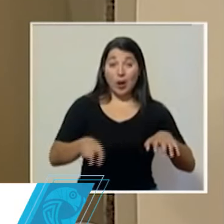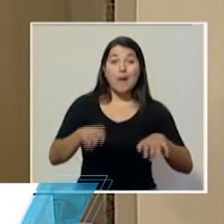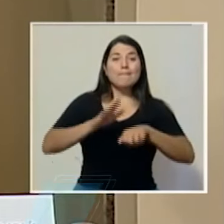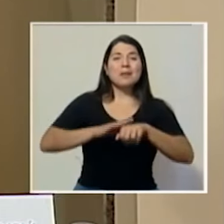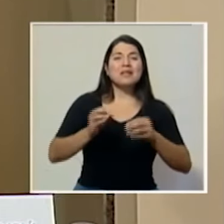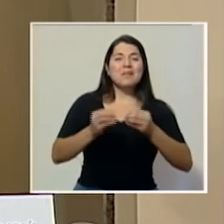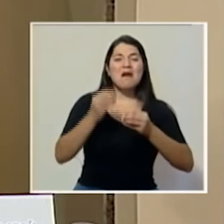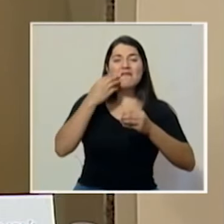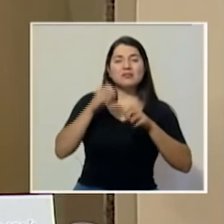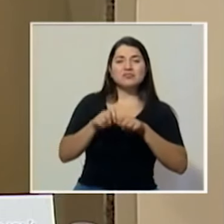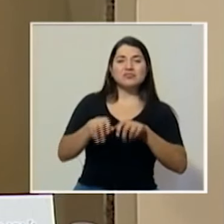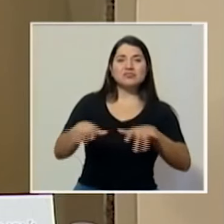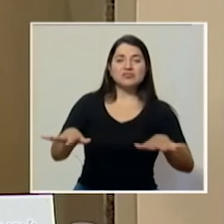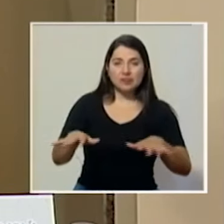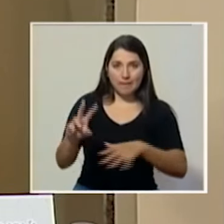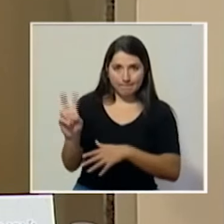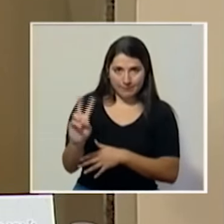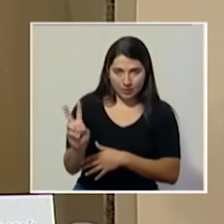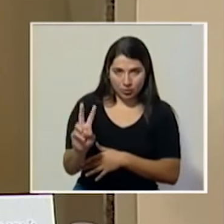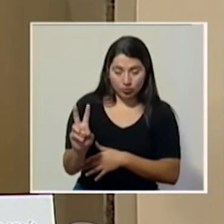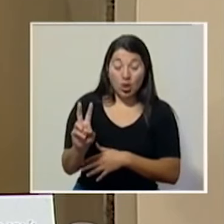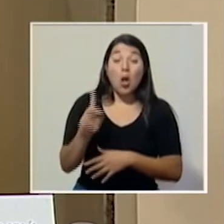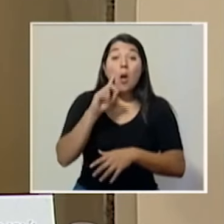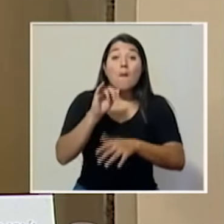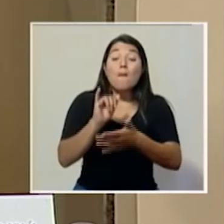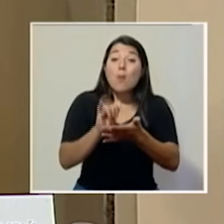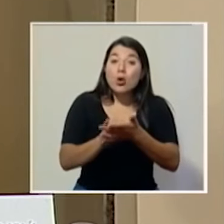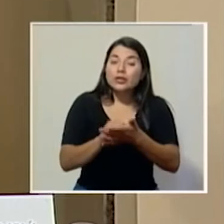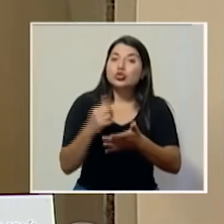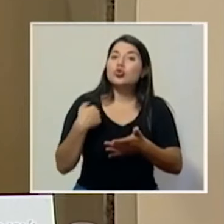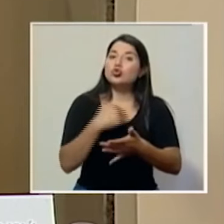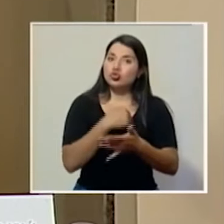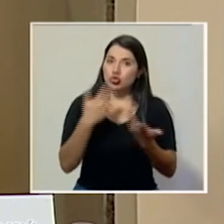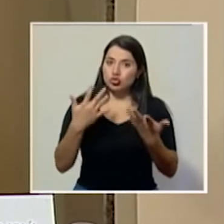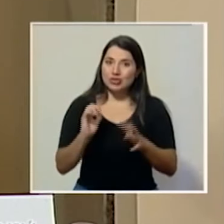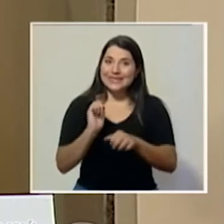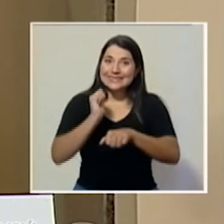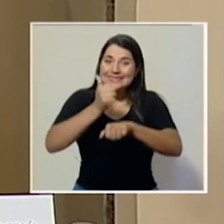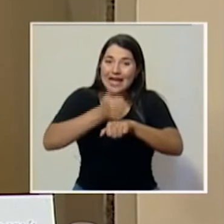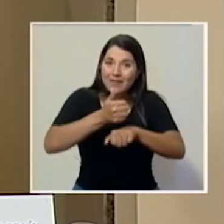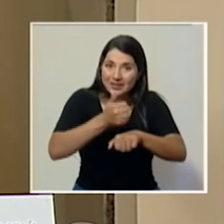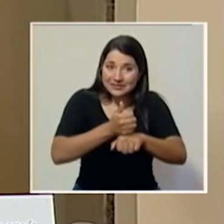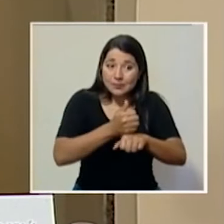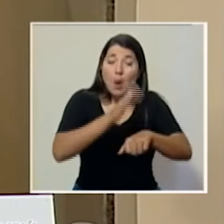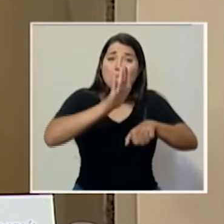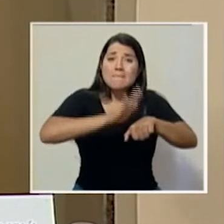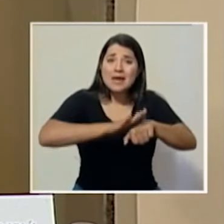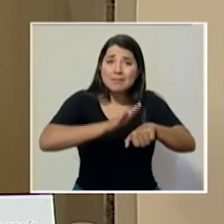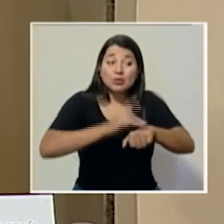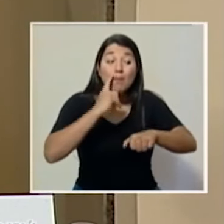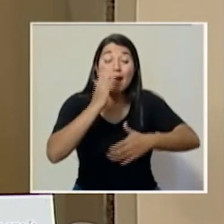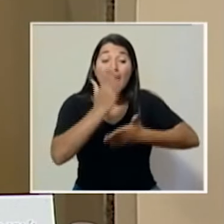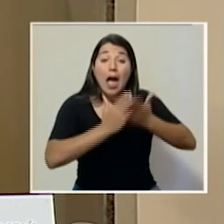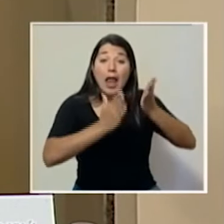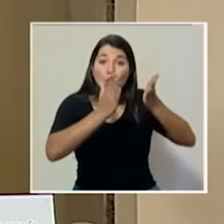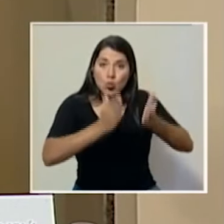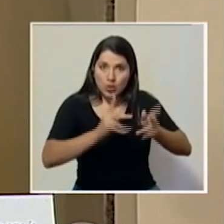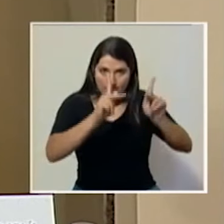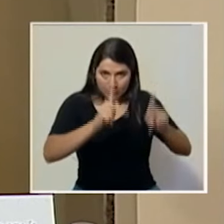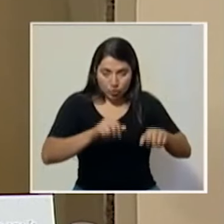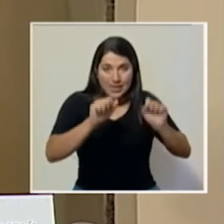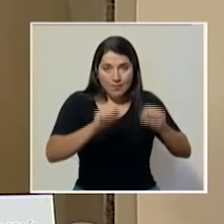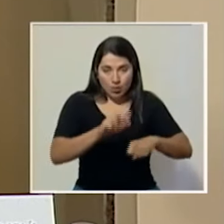Para eso se ha creado una estrategia que tiene excepciones a la restricción vehicular y lo que buscamos es que las